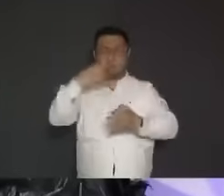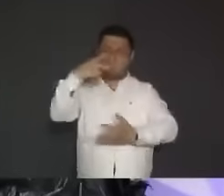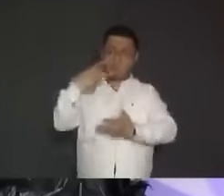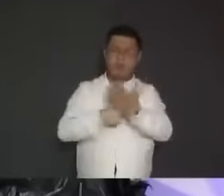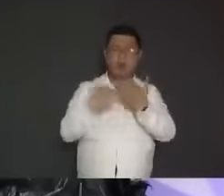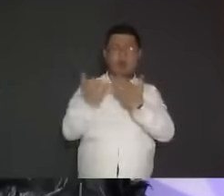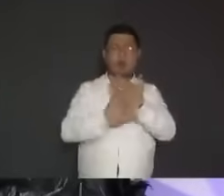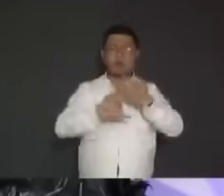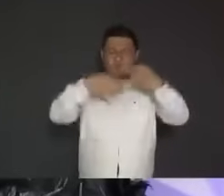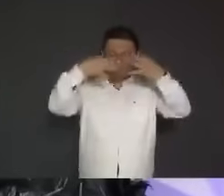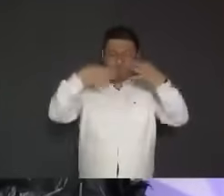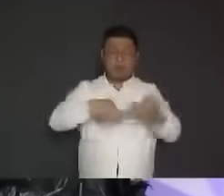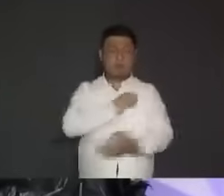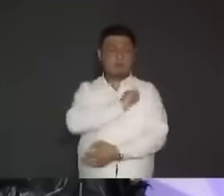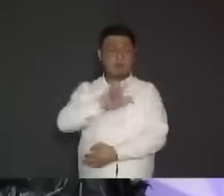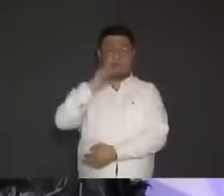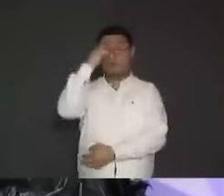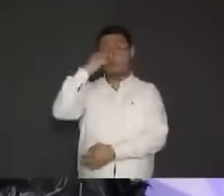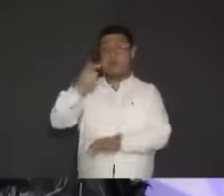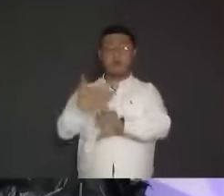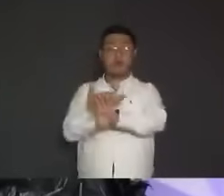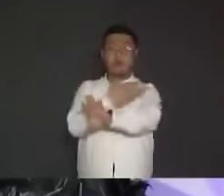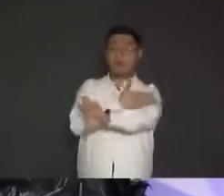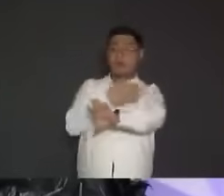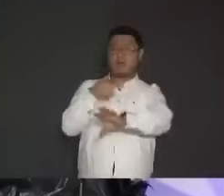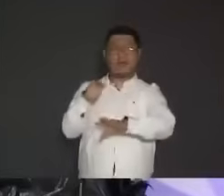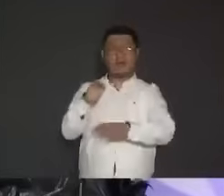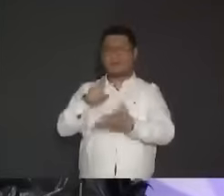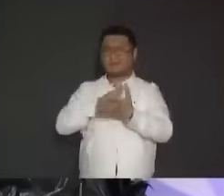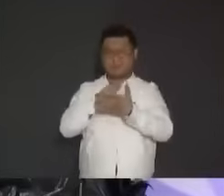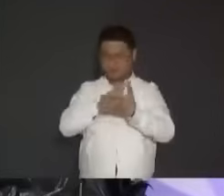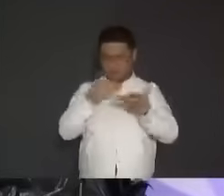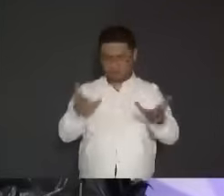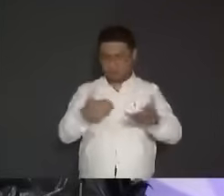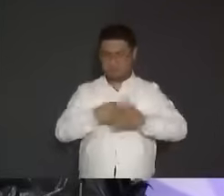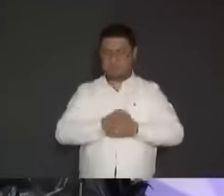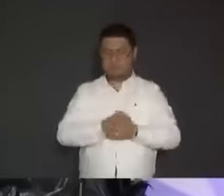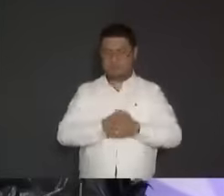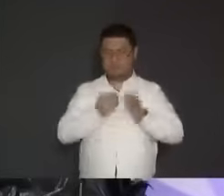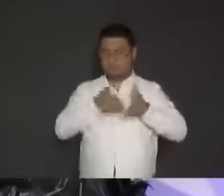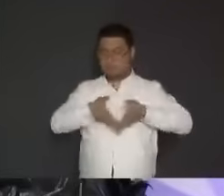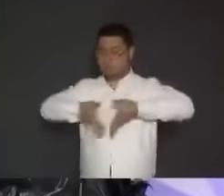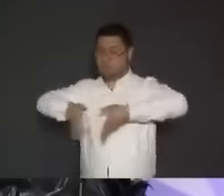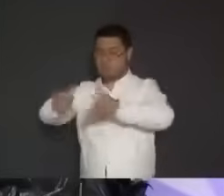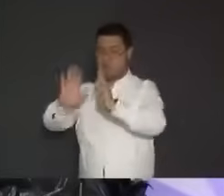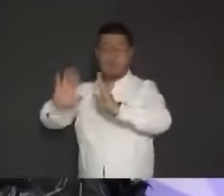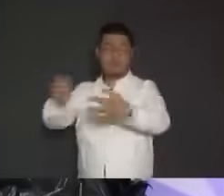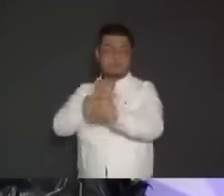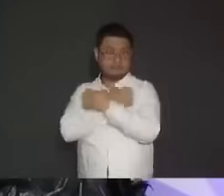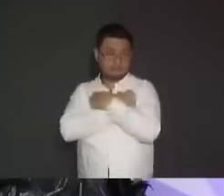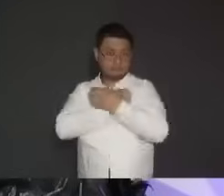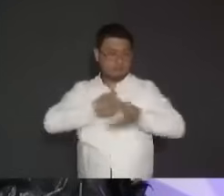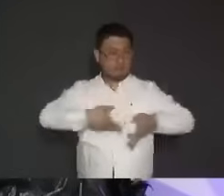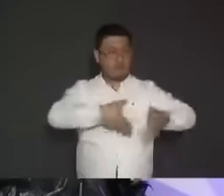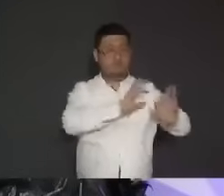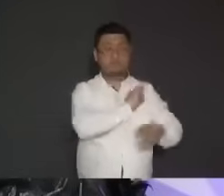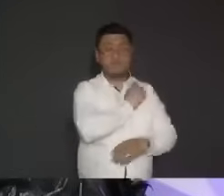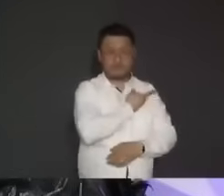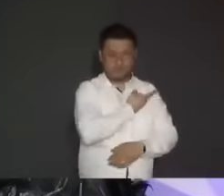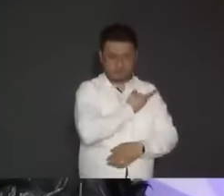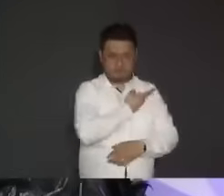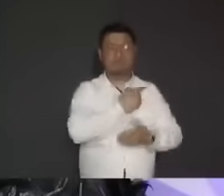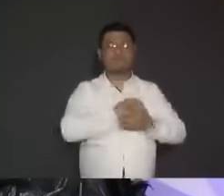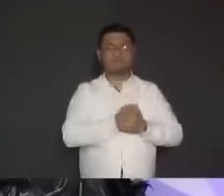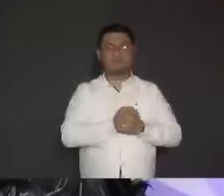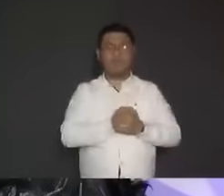permanente de combate a las adicciones de manera transversal en el sector educativo y en el sector salud. Actualmente muchos niños